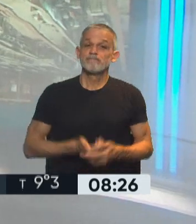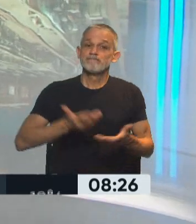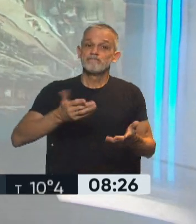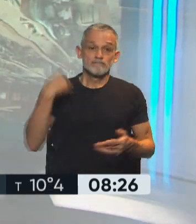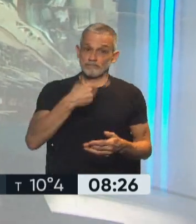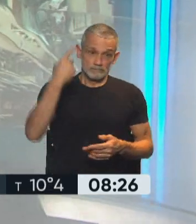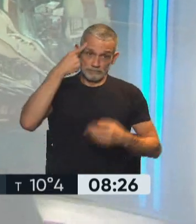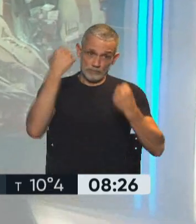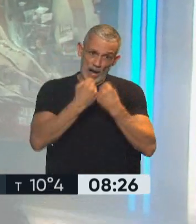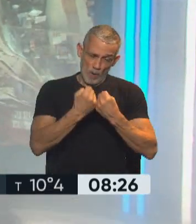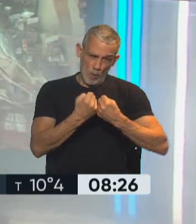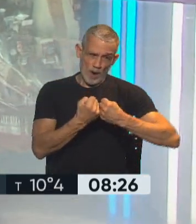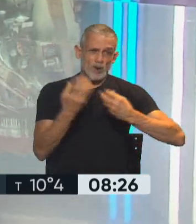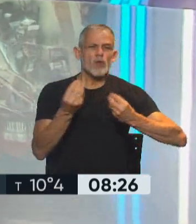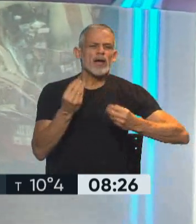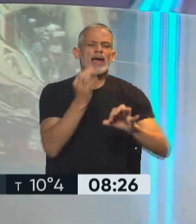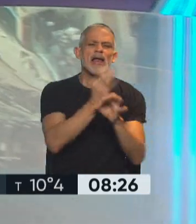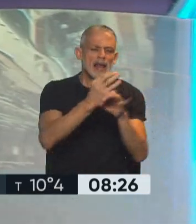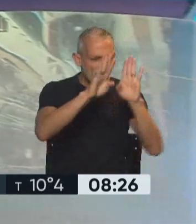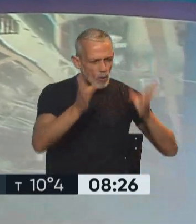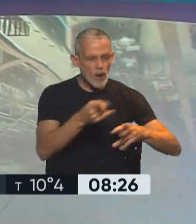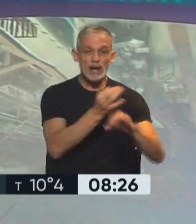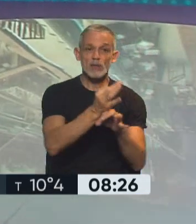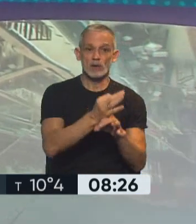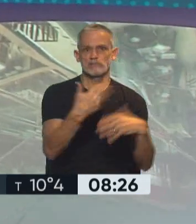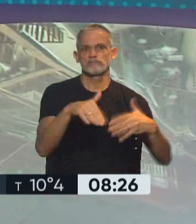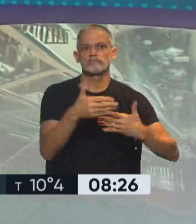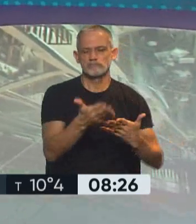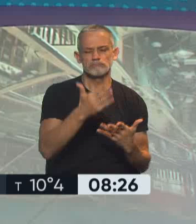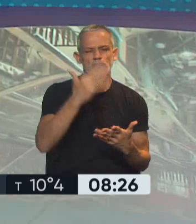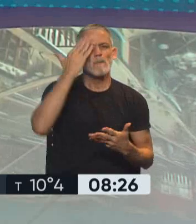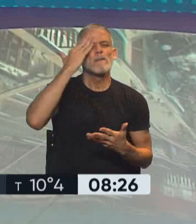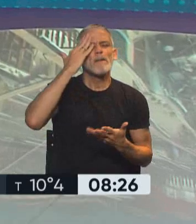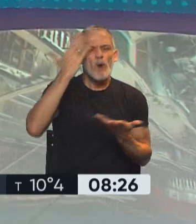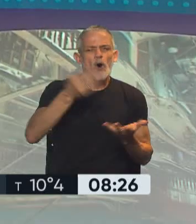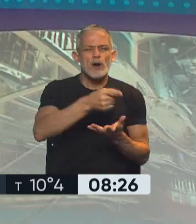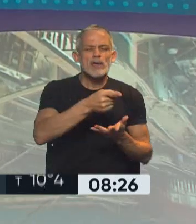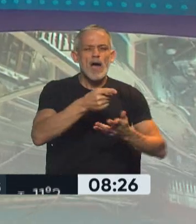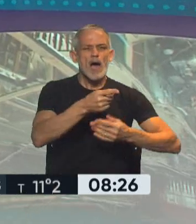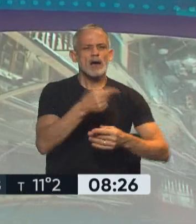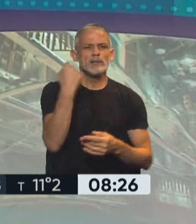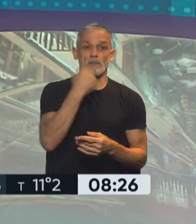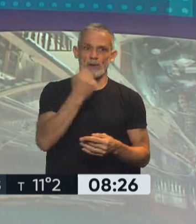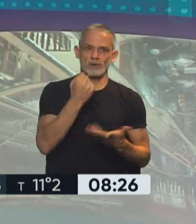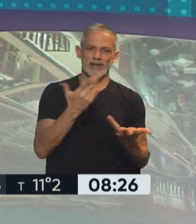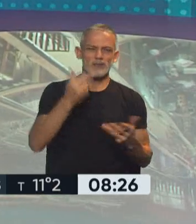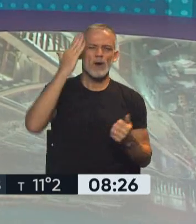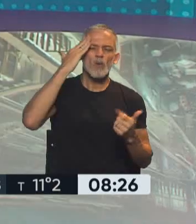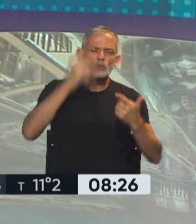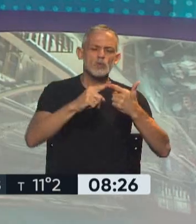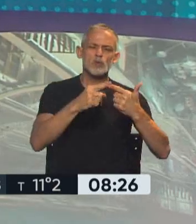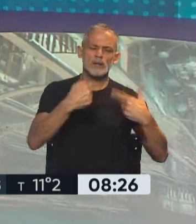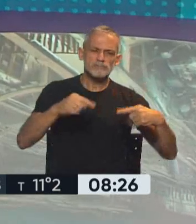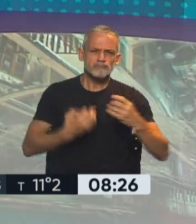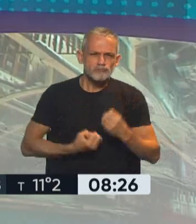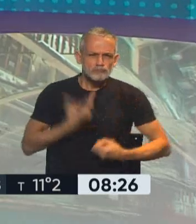Estamos todos de acuerdo que la escuela, la educación es un rescate para la memoria y también para la cultura, para las